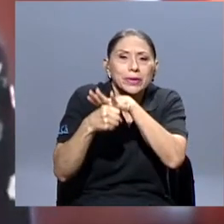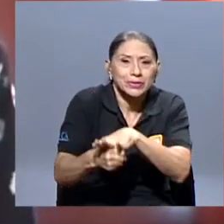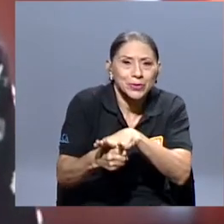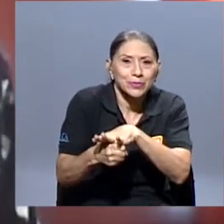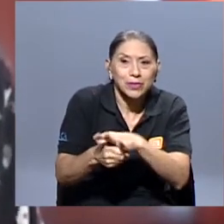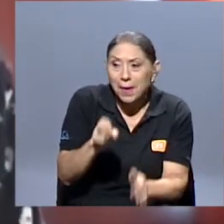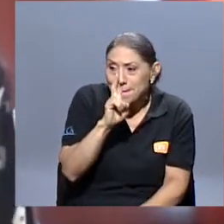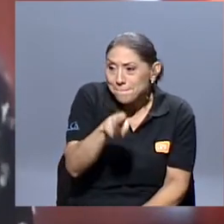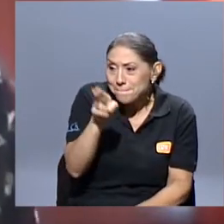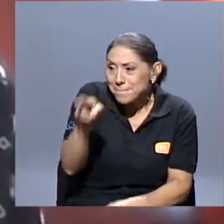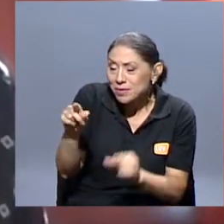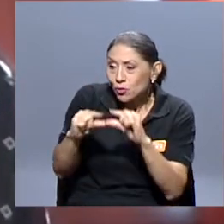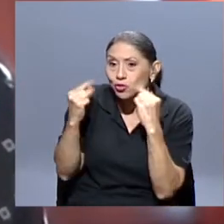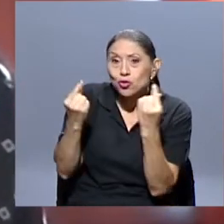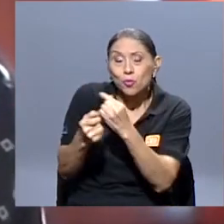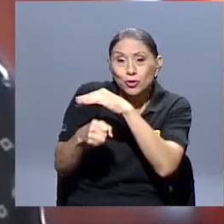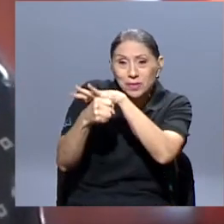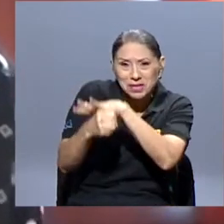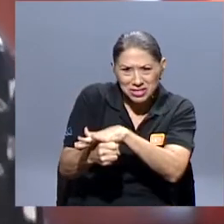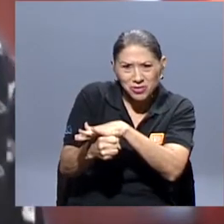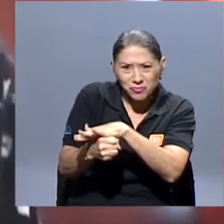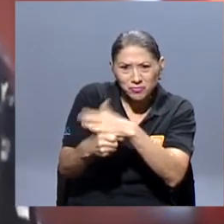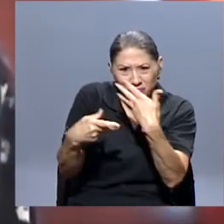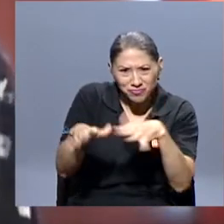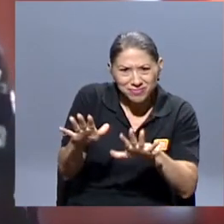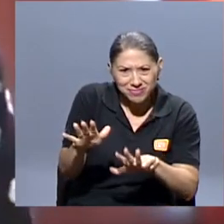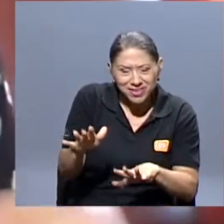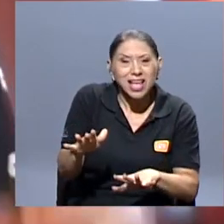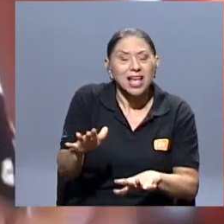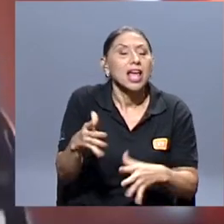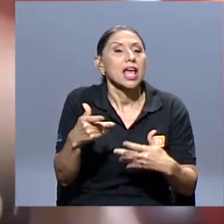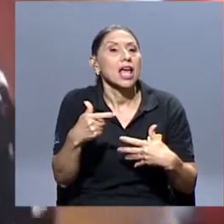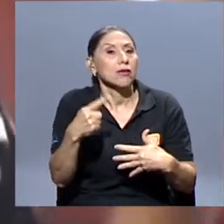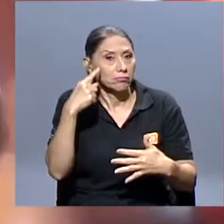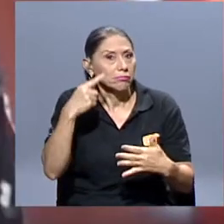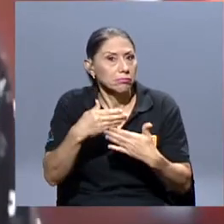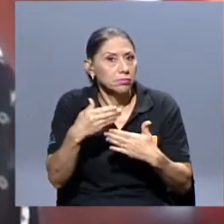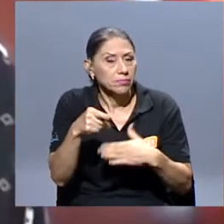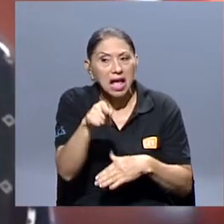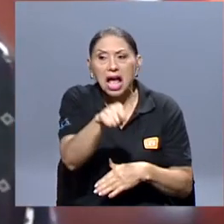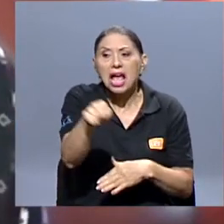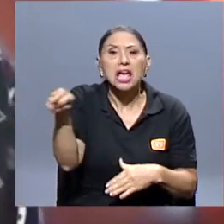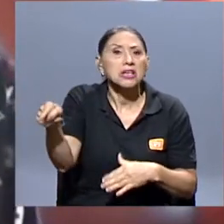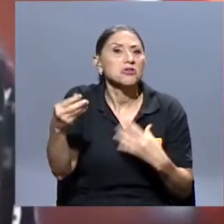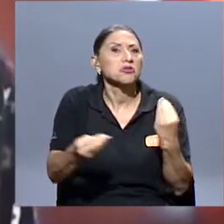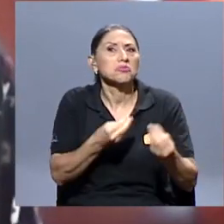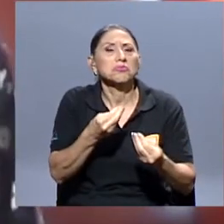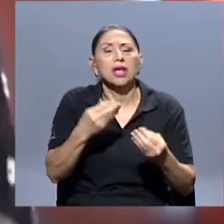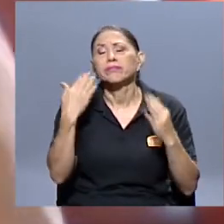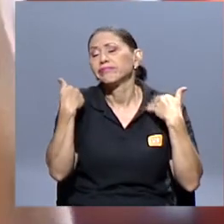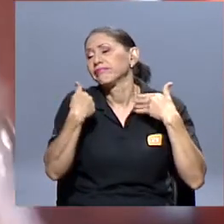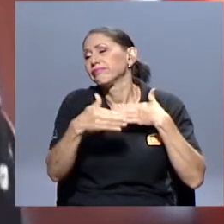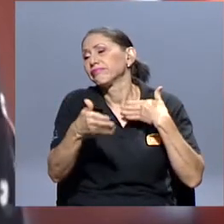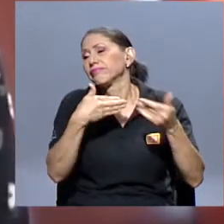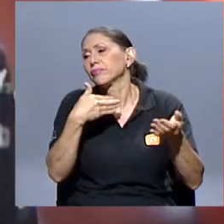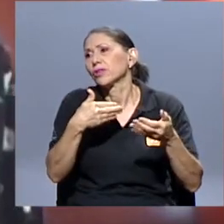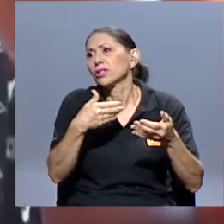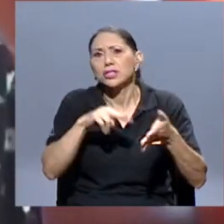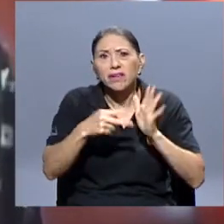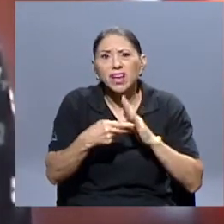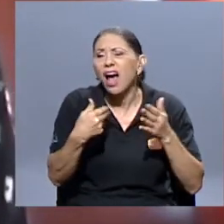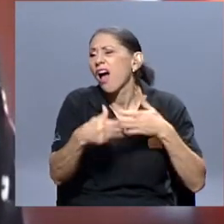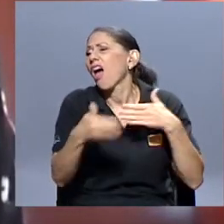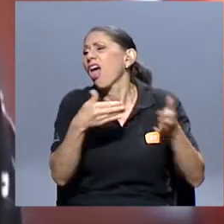y me consta porque he hablado con personas de diferentes cámaras, es que tampoco les vale lo que está sucediendo en el país. Por supuesto. Yo creo